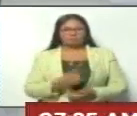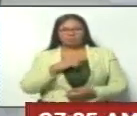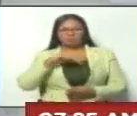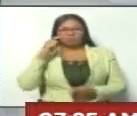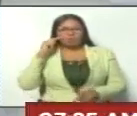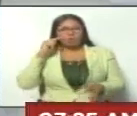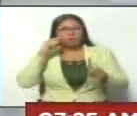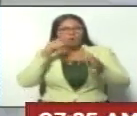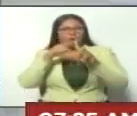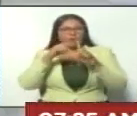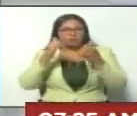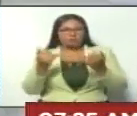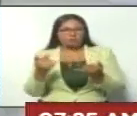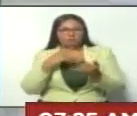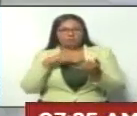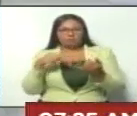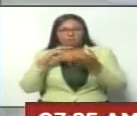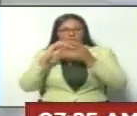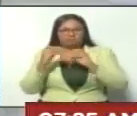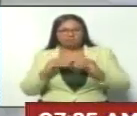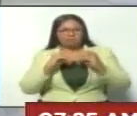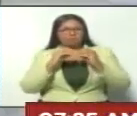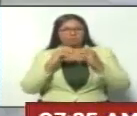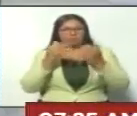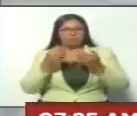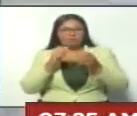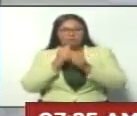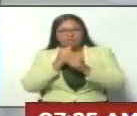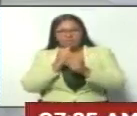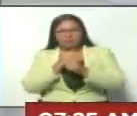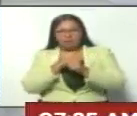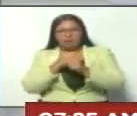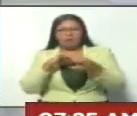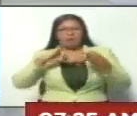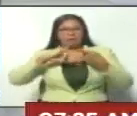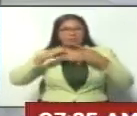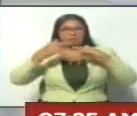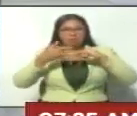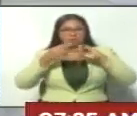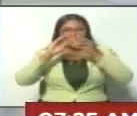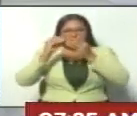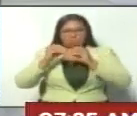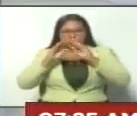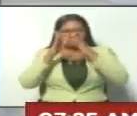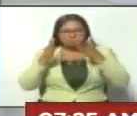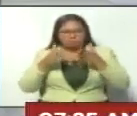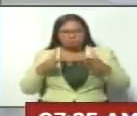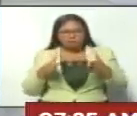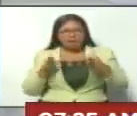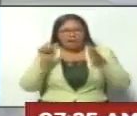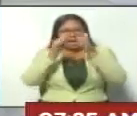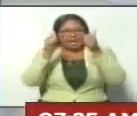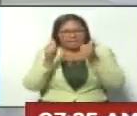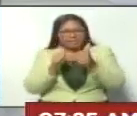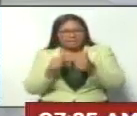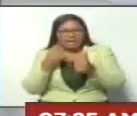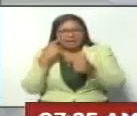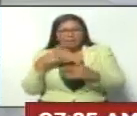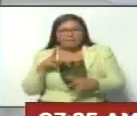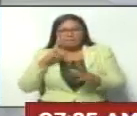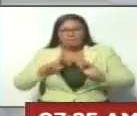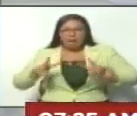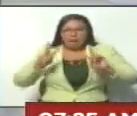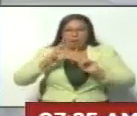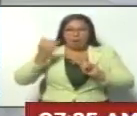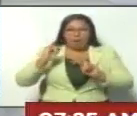objeto eminentemente escultórico, de una obra de gran valor escultórico y de gran valor artístico, se transformó en